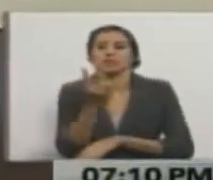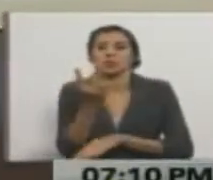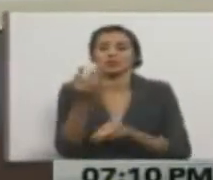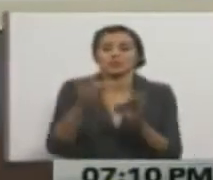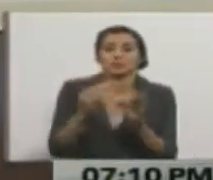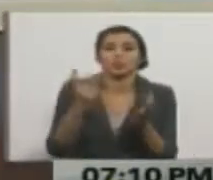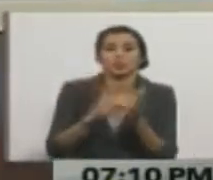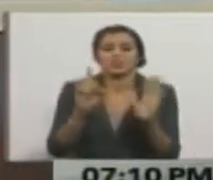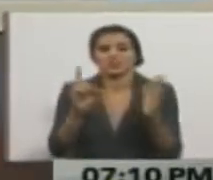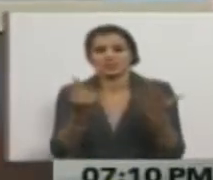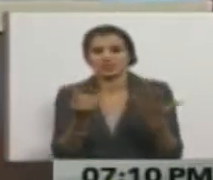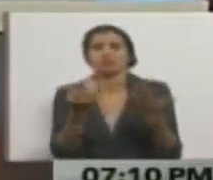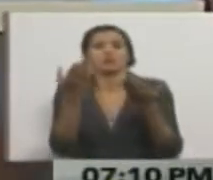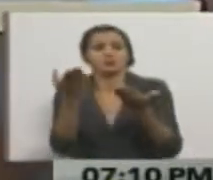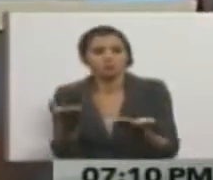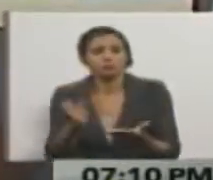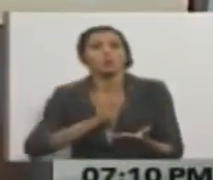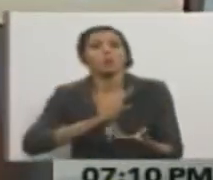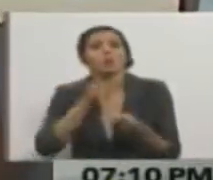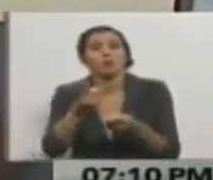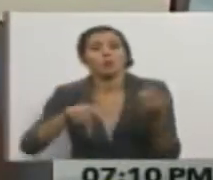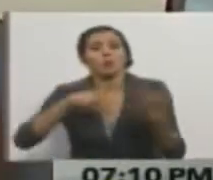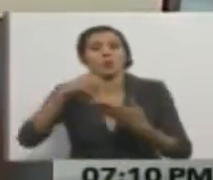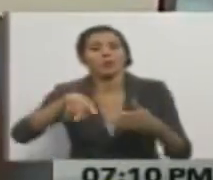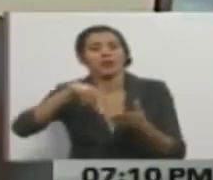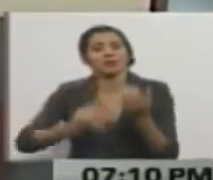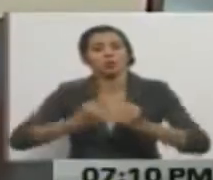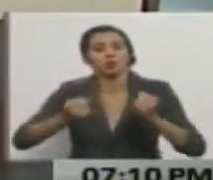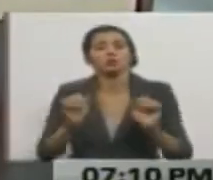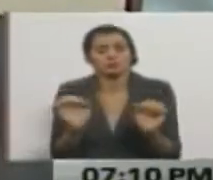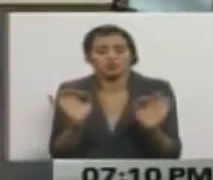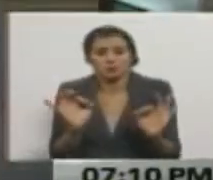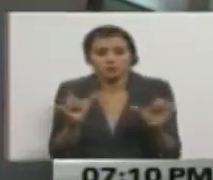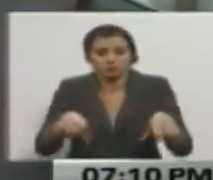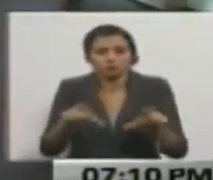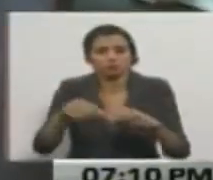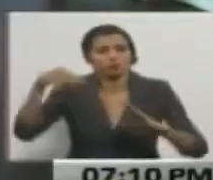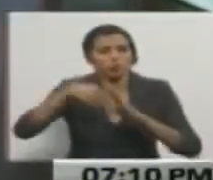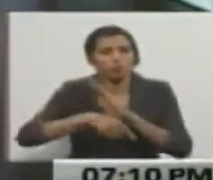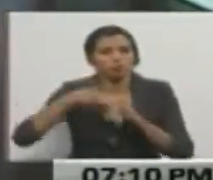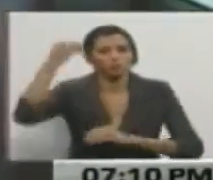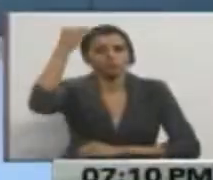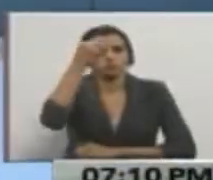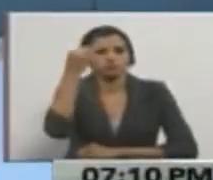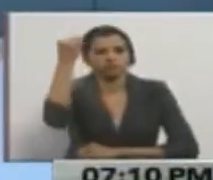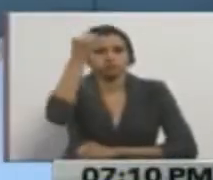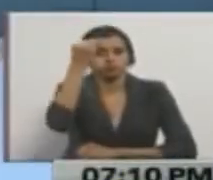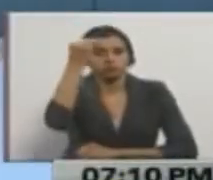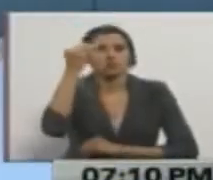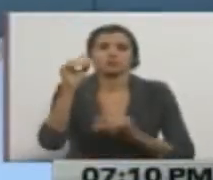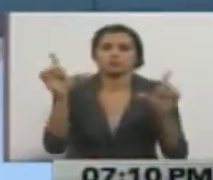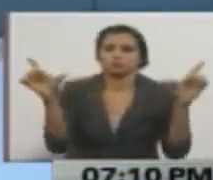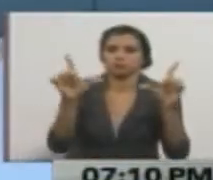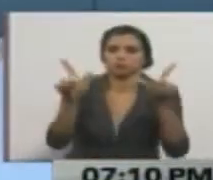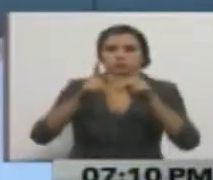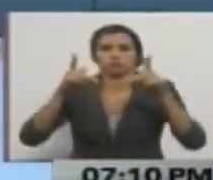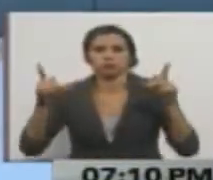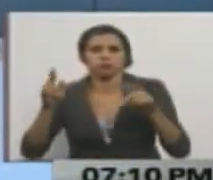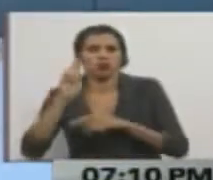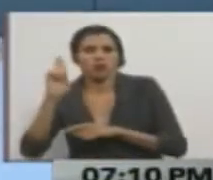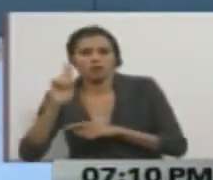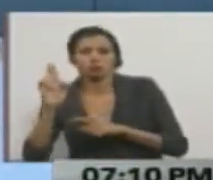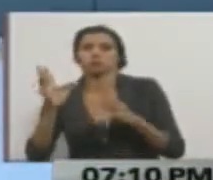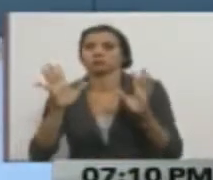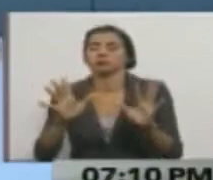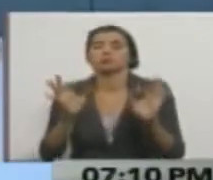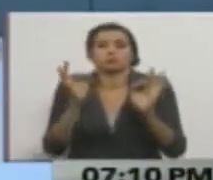de 2016, a vuestro Cayendo y Corriendo espacio para el análisis crítico de los medios venezolanos con la